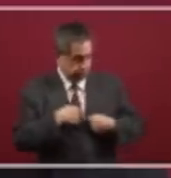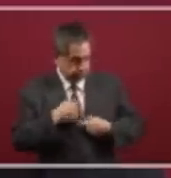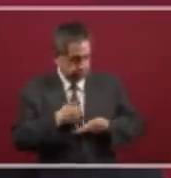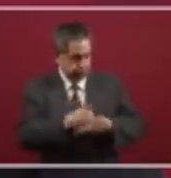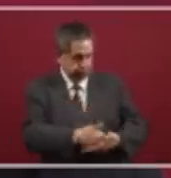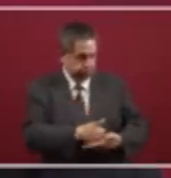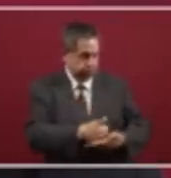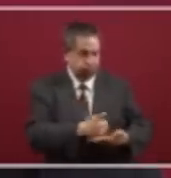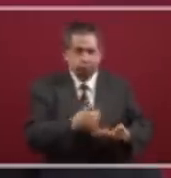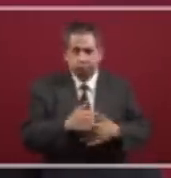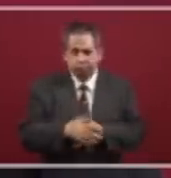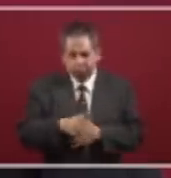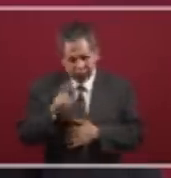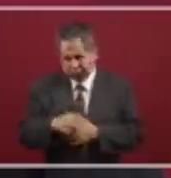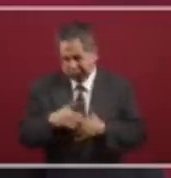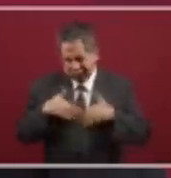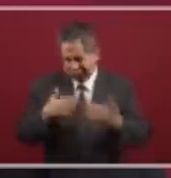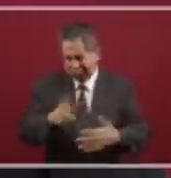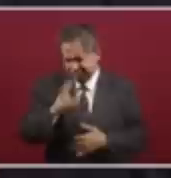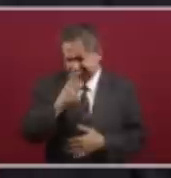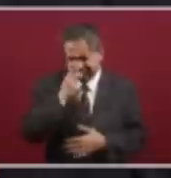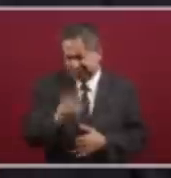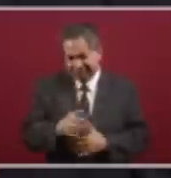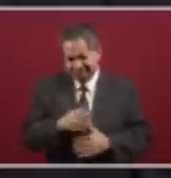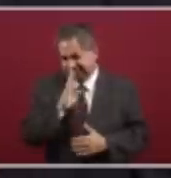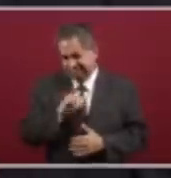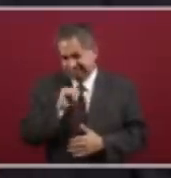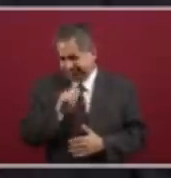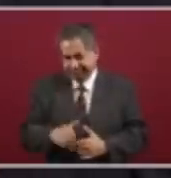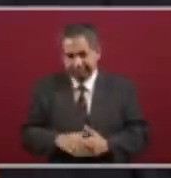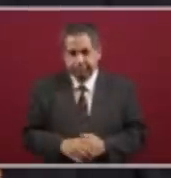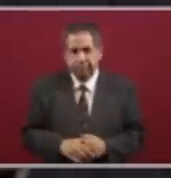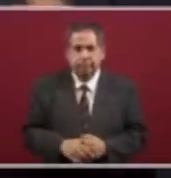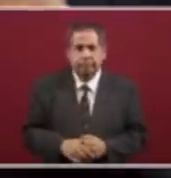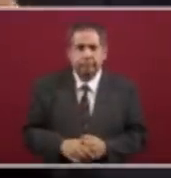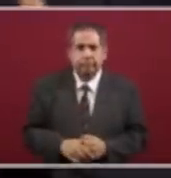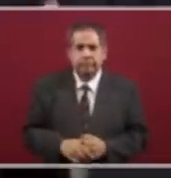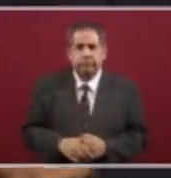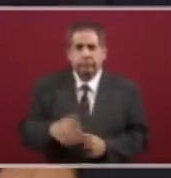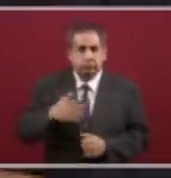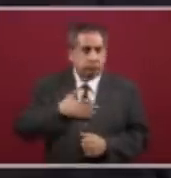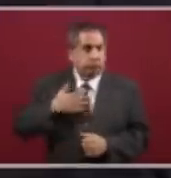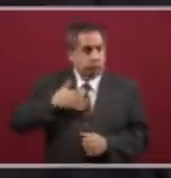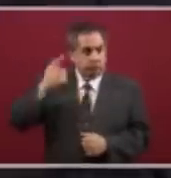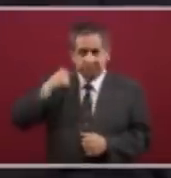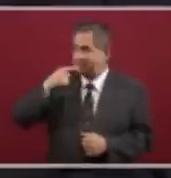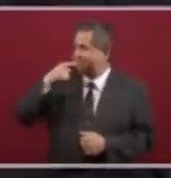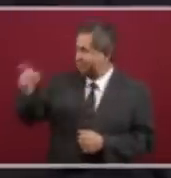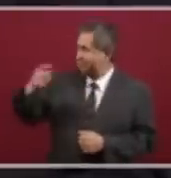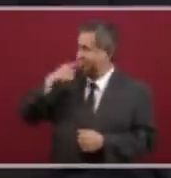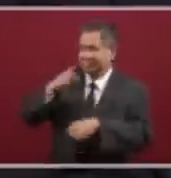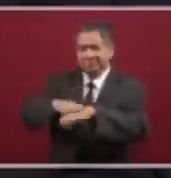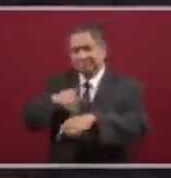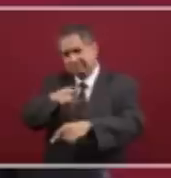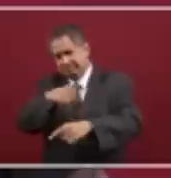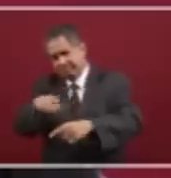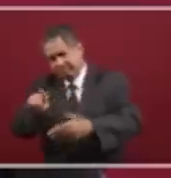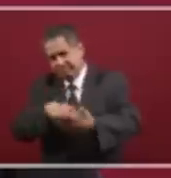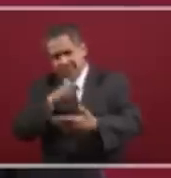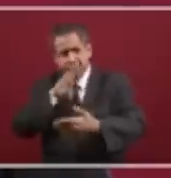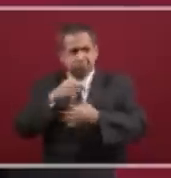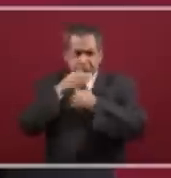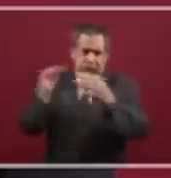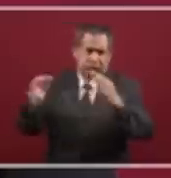así como se los estoy planteando lo denuncié en su momento lo ha hecho